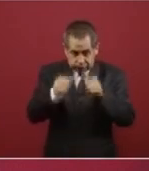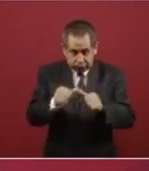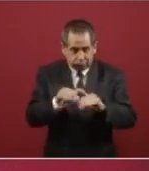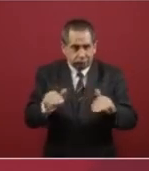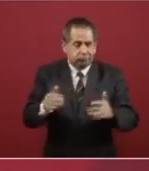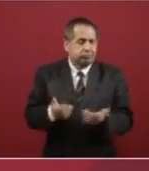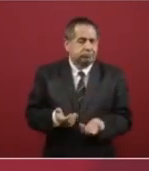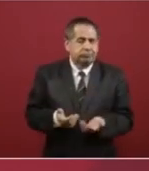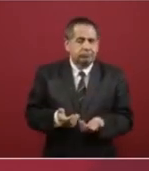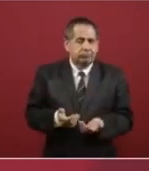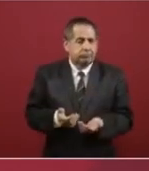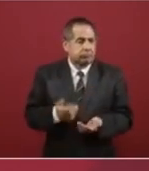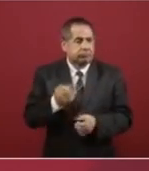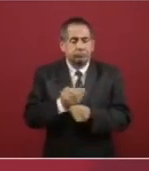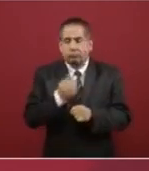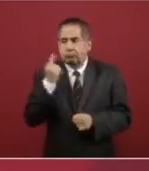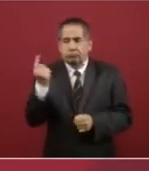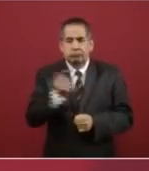No existen